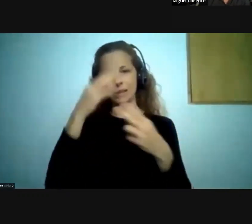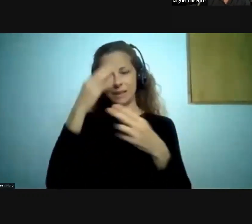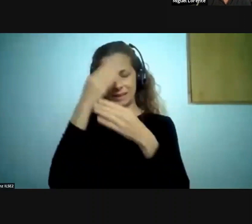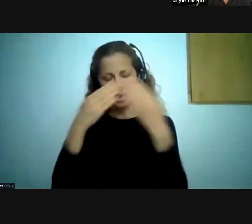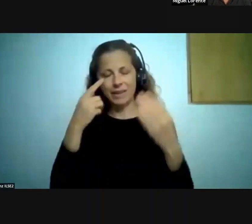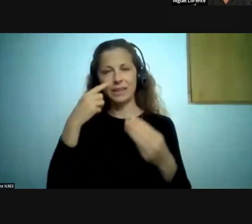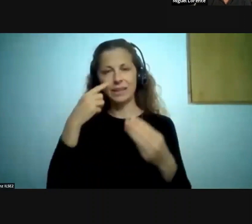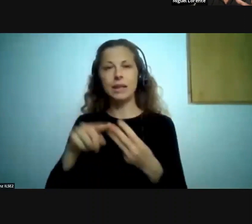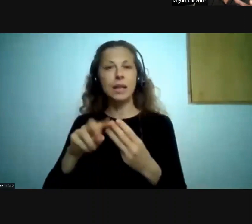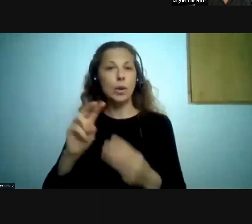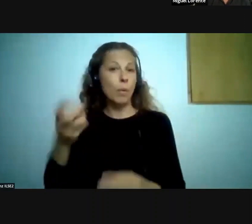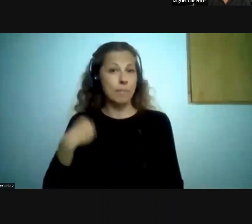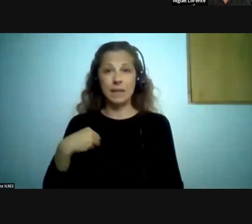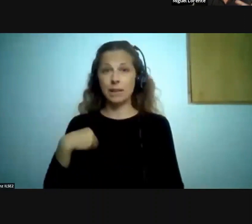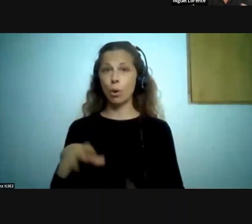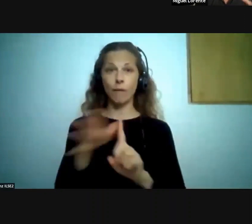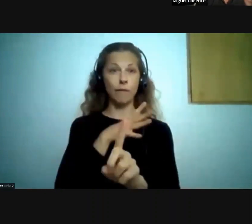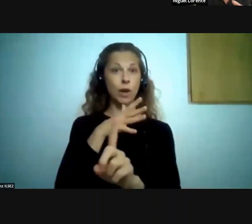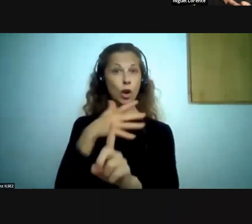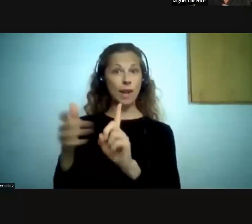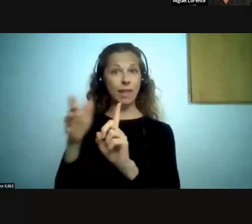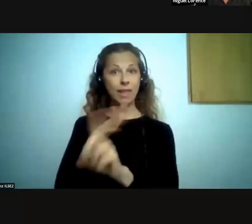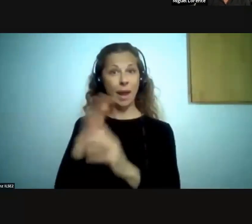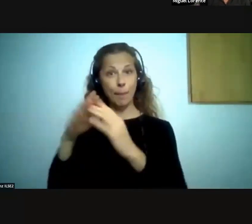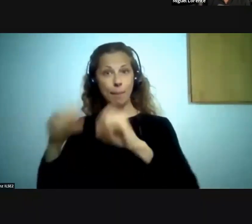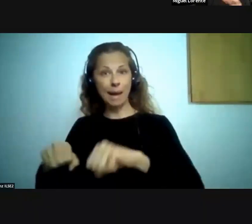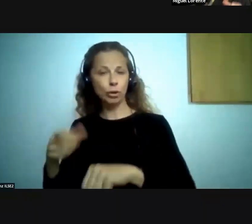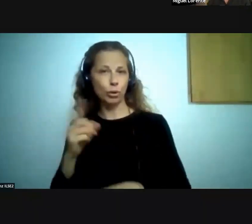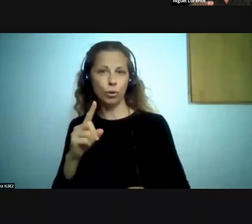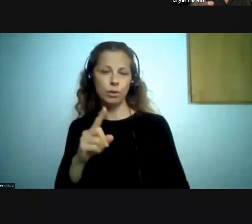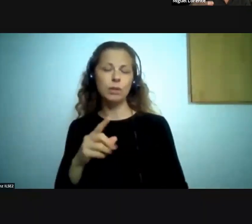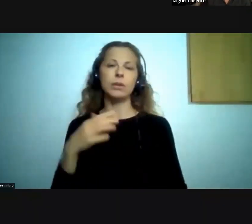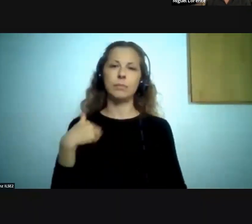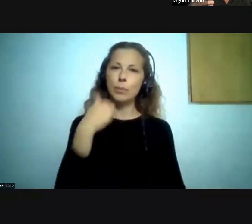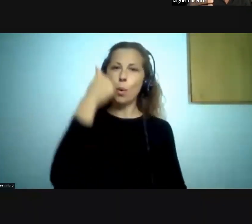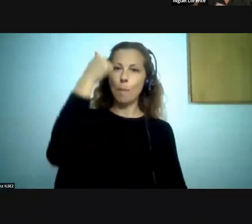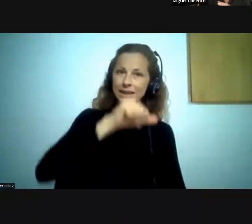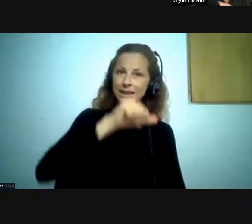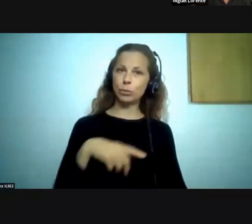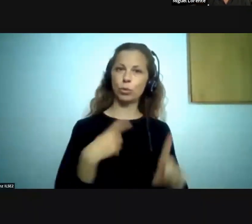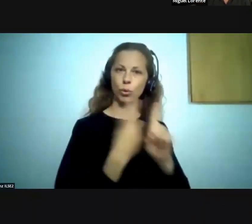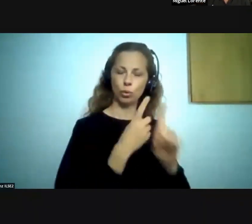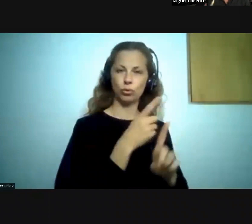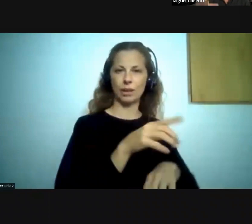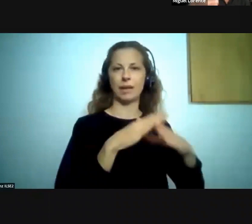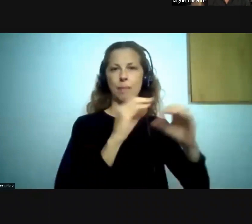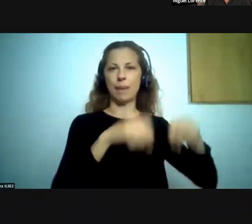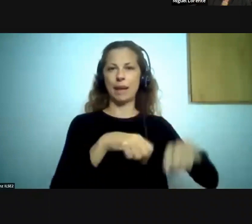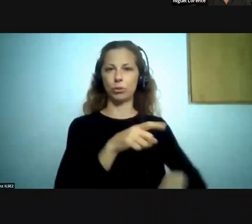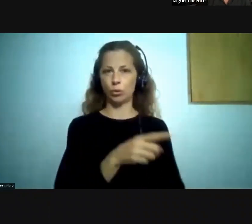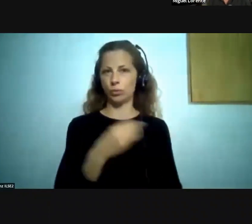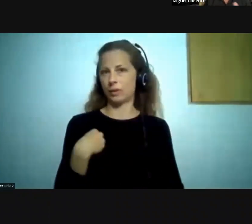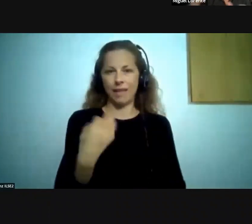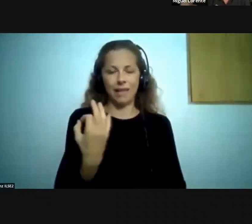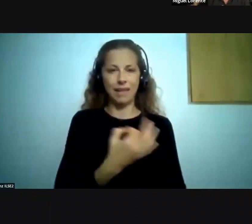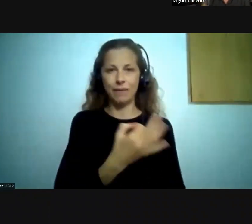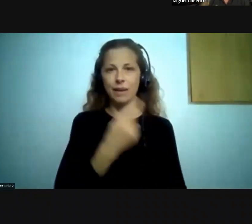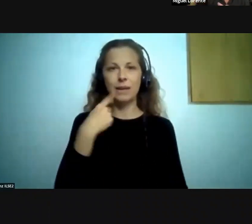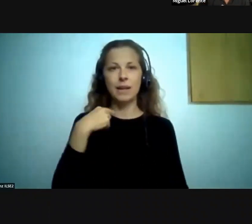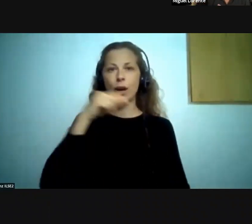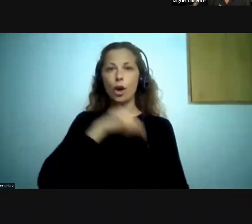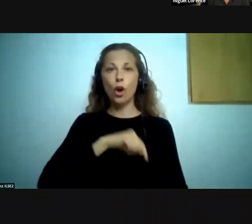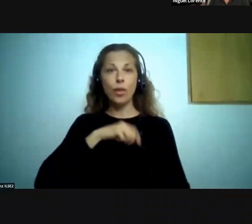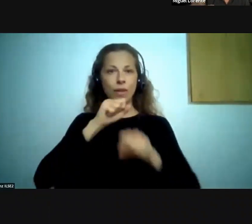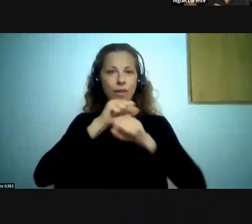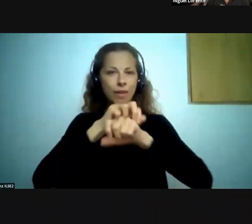solo contra la violencia de género. Por lo tanto, en ese pacto de Estado o en esa acción contra el machismo, la educación, la concienciación, el